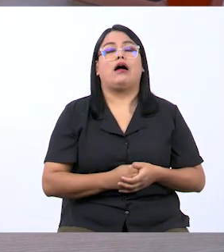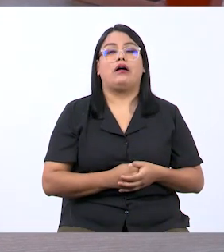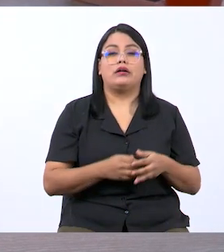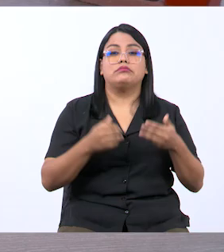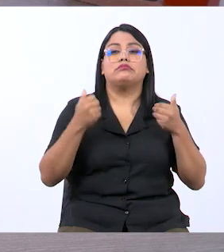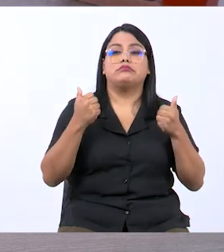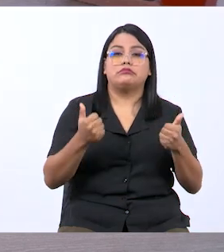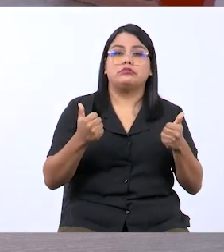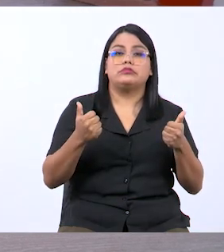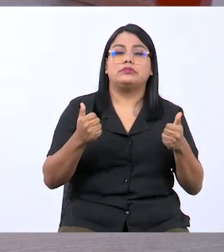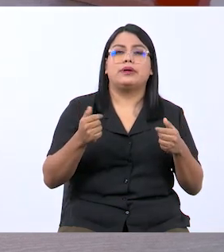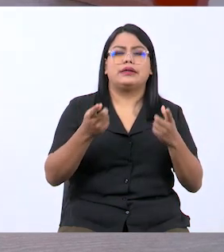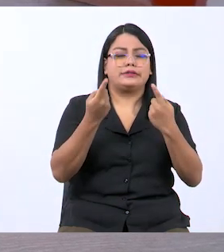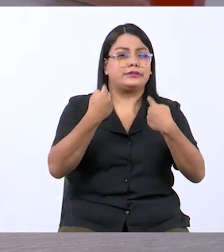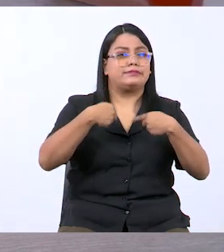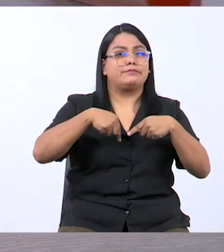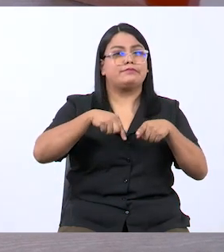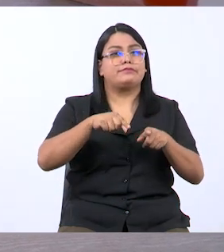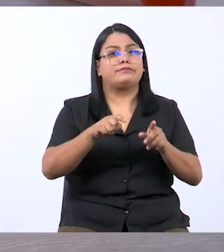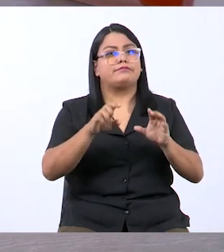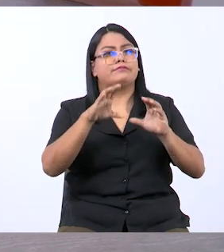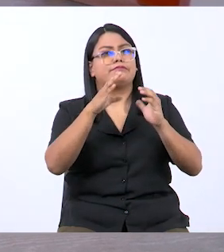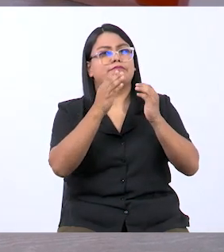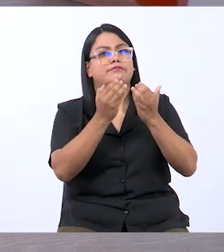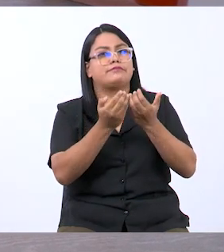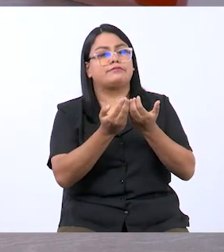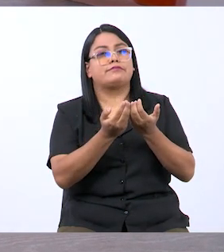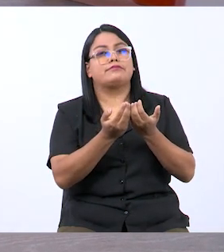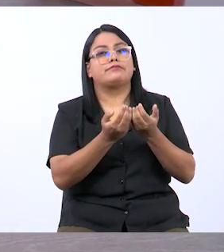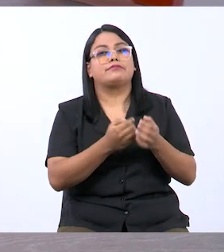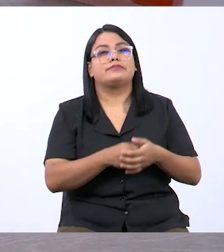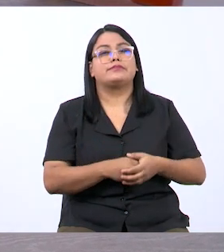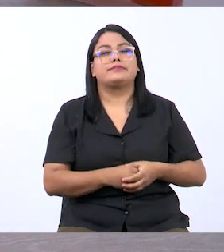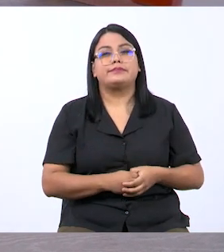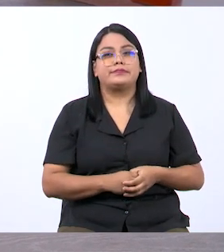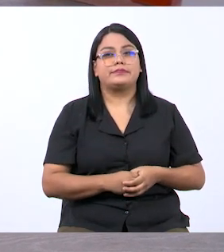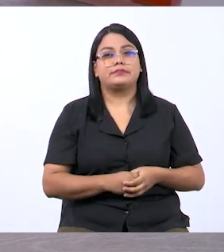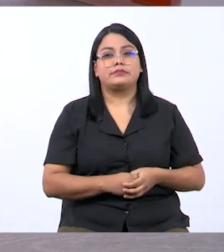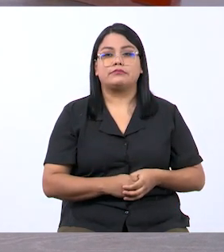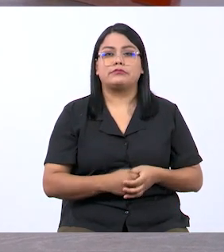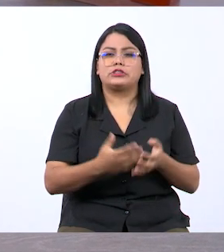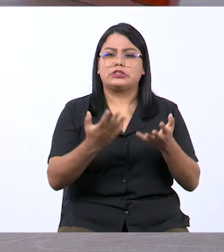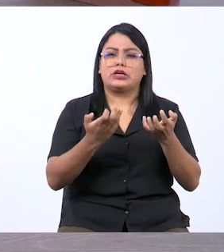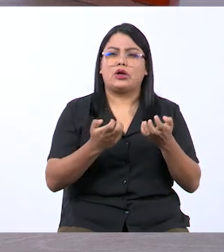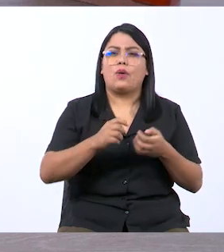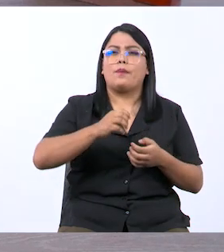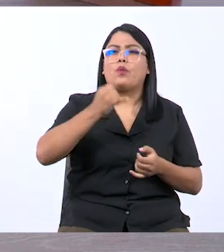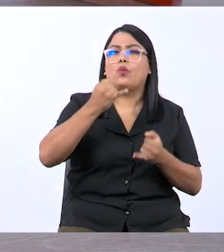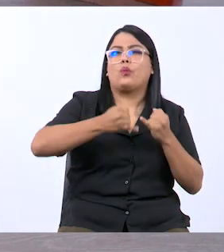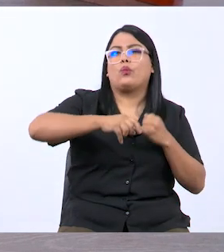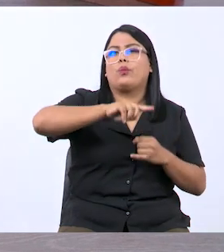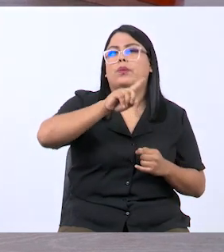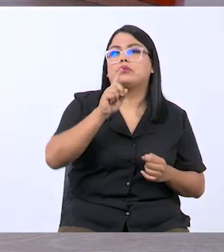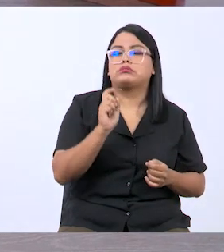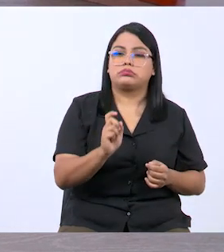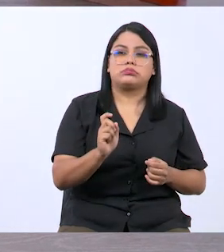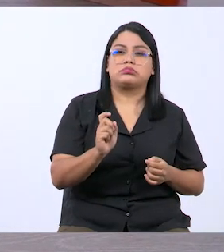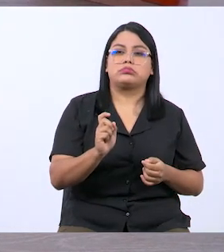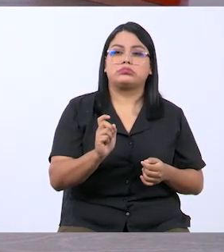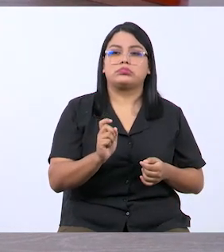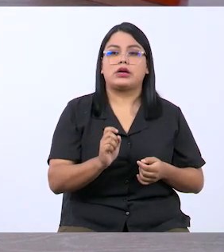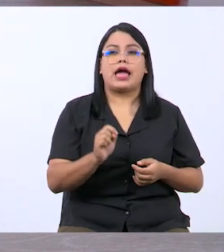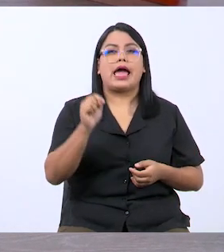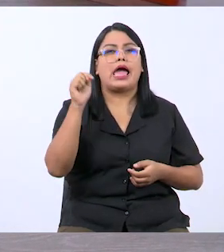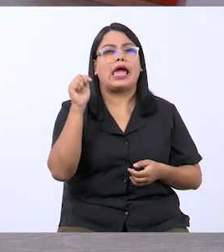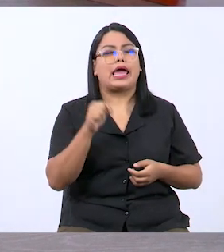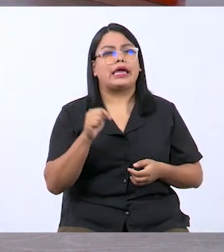De acuerdo, Francisco. Y para darle seguimiento a este webinar y llegar al punto final, quisiera hacerte la última pregunta, y es